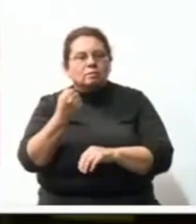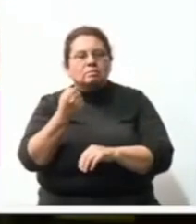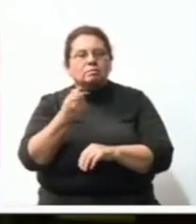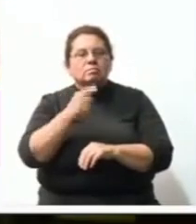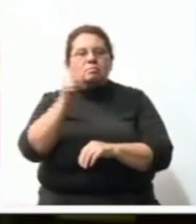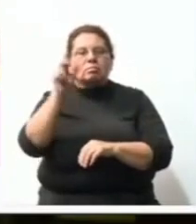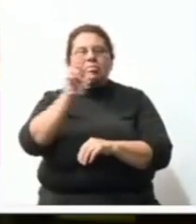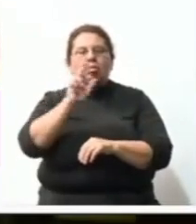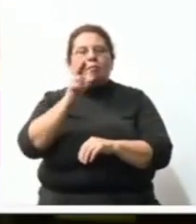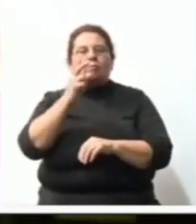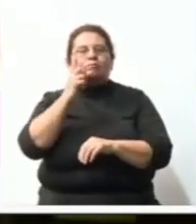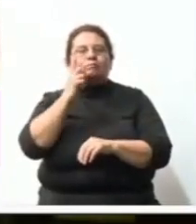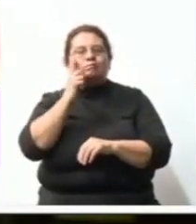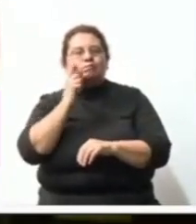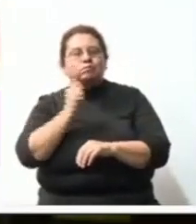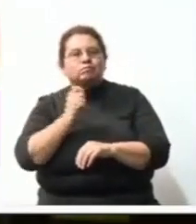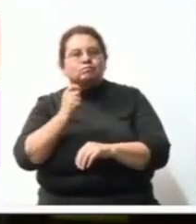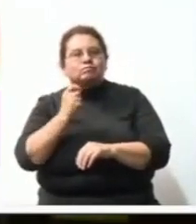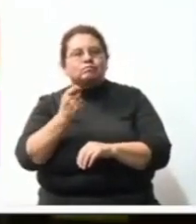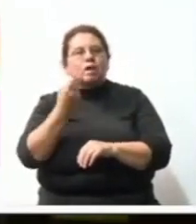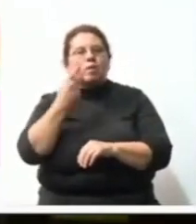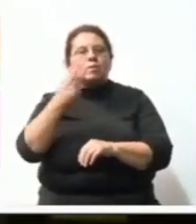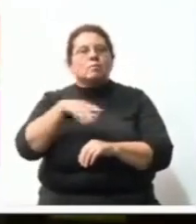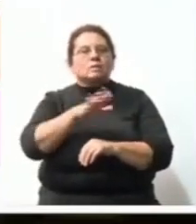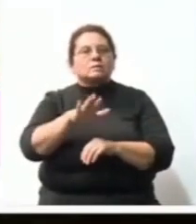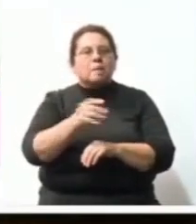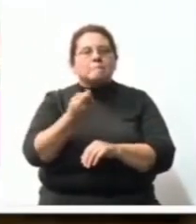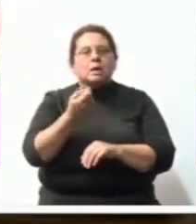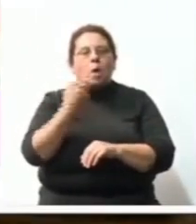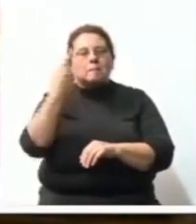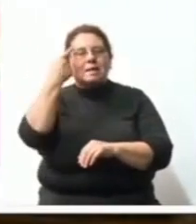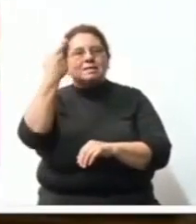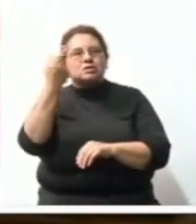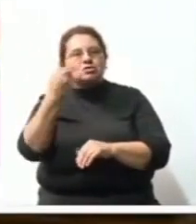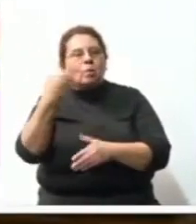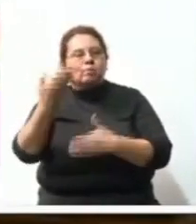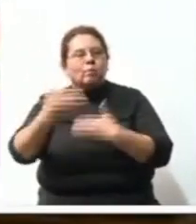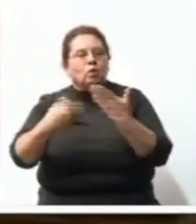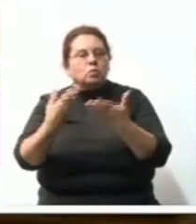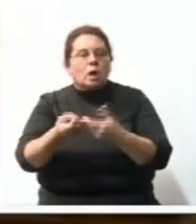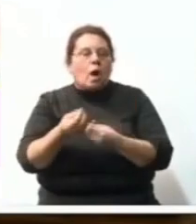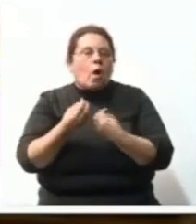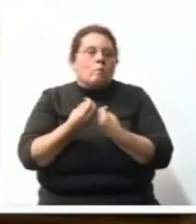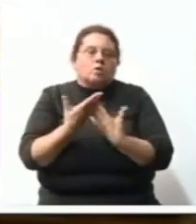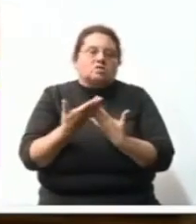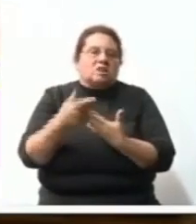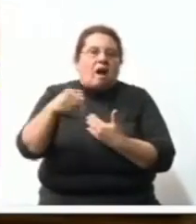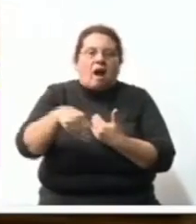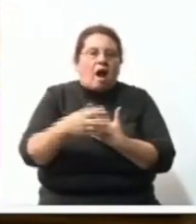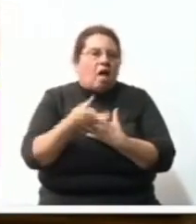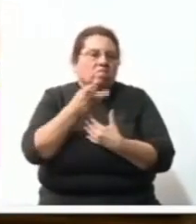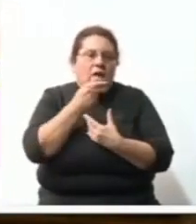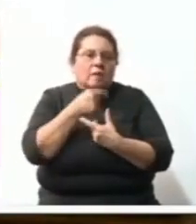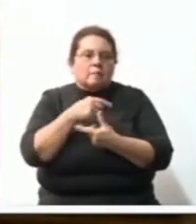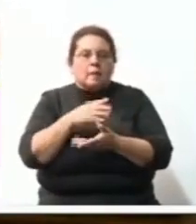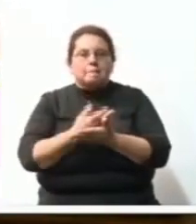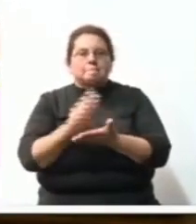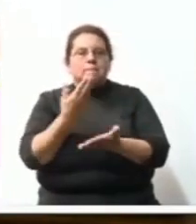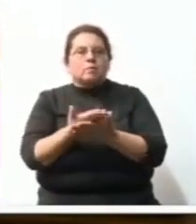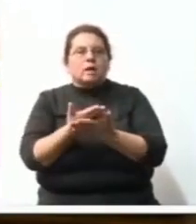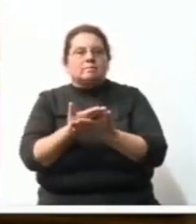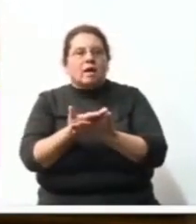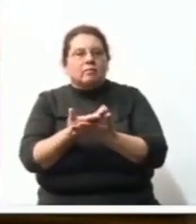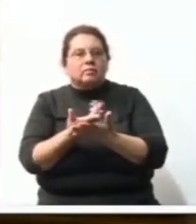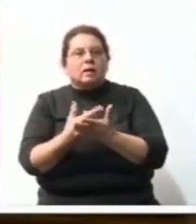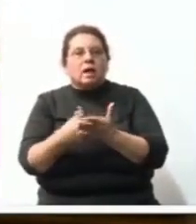me parece que no puede transcurrir esta sesión como si aquí no hubiera pasado nada lo planteo Mi doble carácter de legisladores